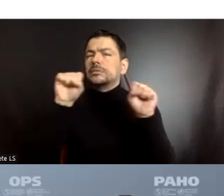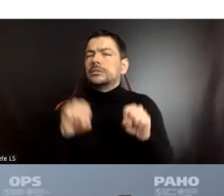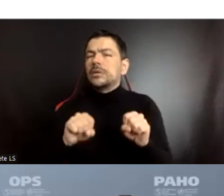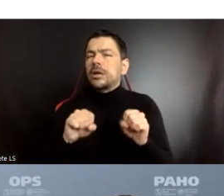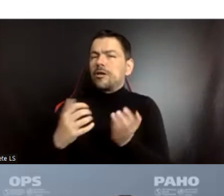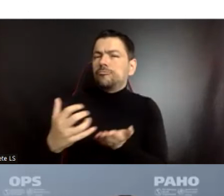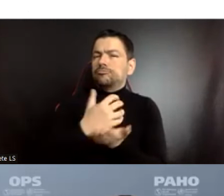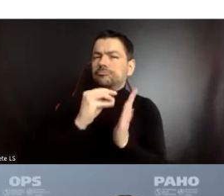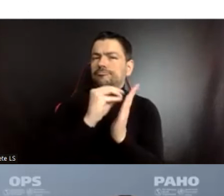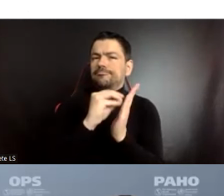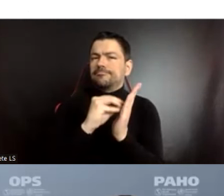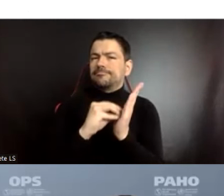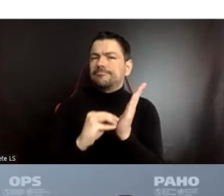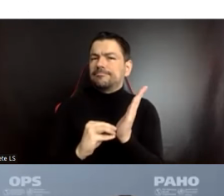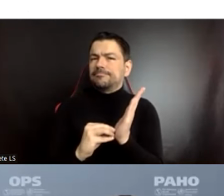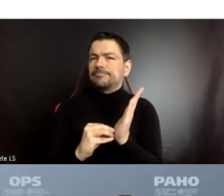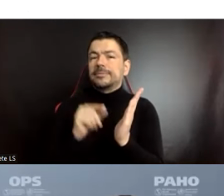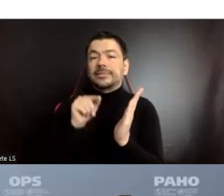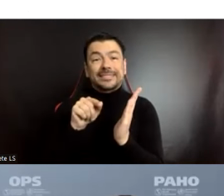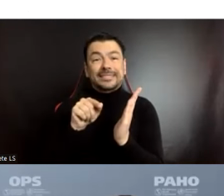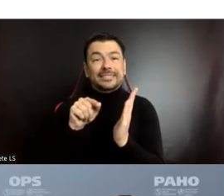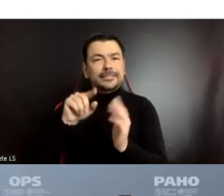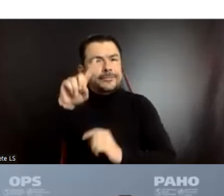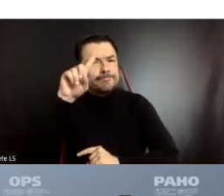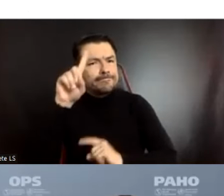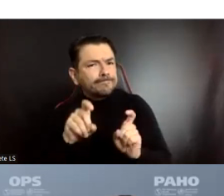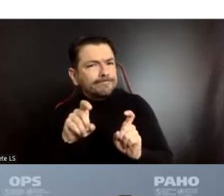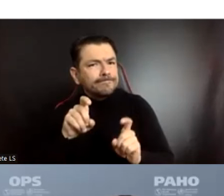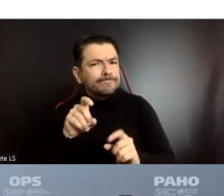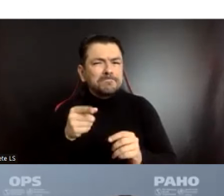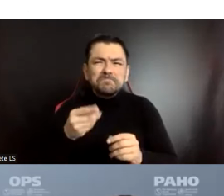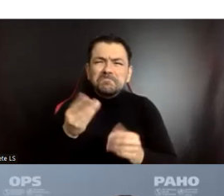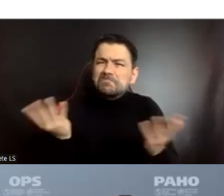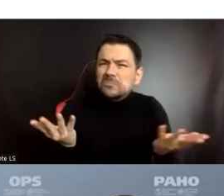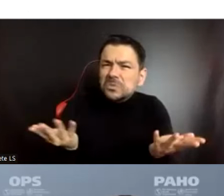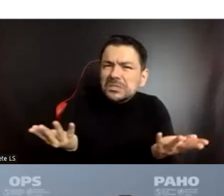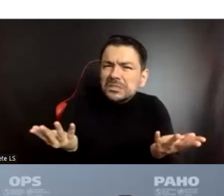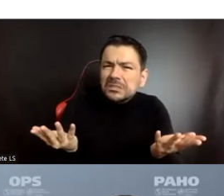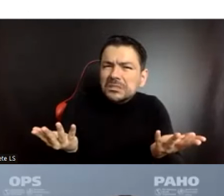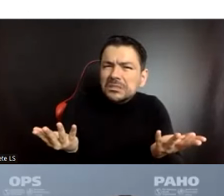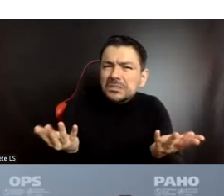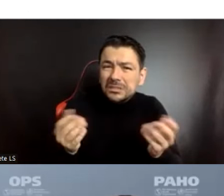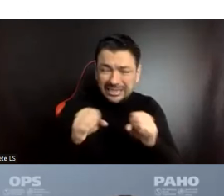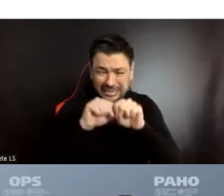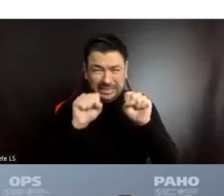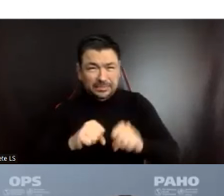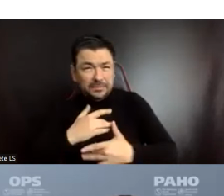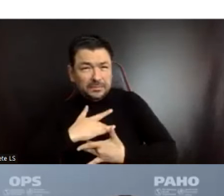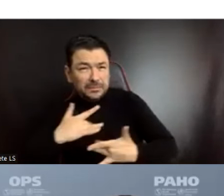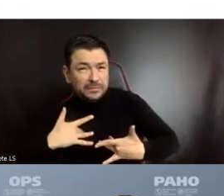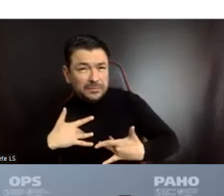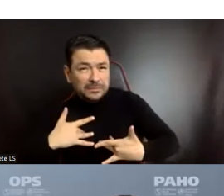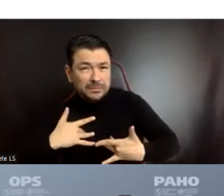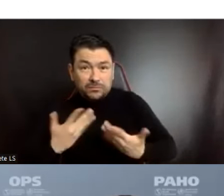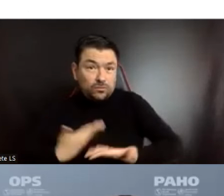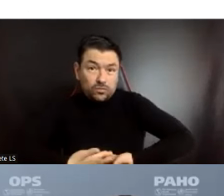eso sería ¿para qué? ¿Para qué queremos ser resilientes? Porque cuando hablamos de sistemas de salud, a veces decimos salud para todos, y salud para